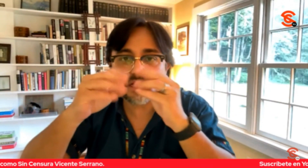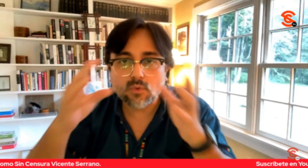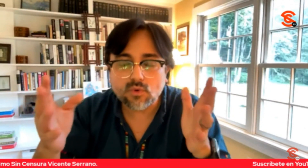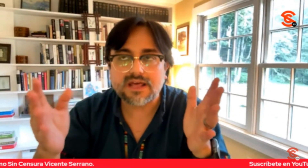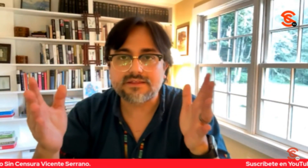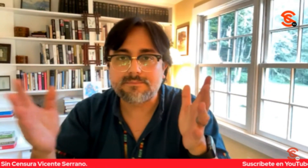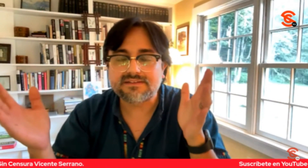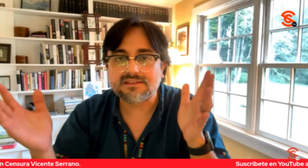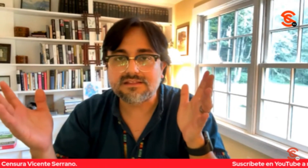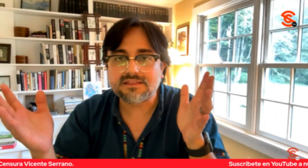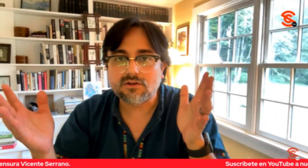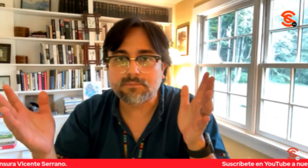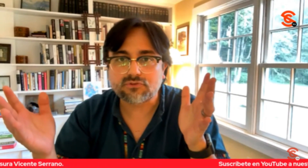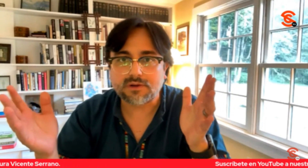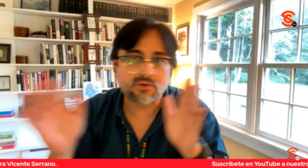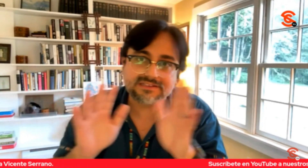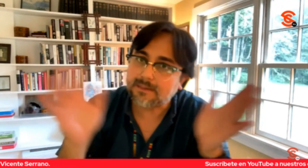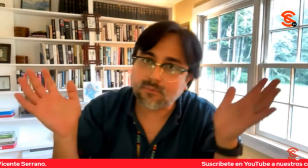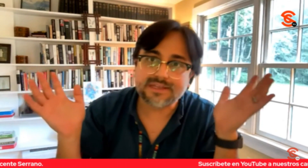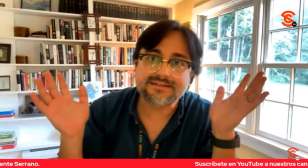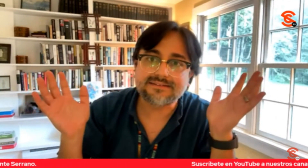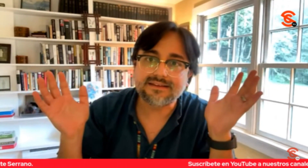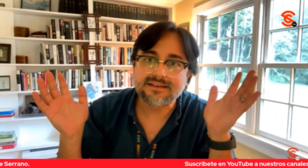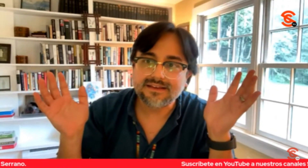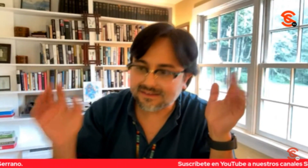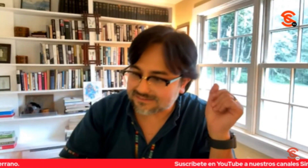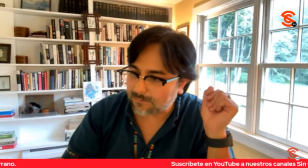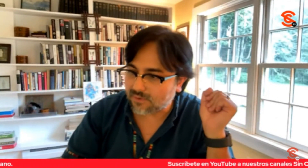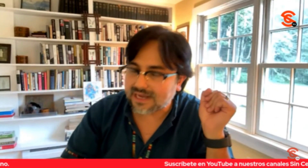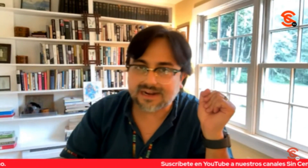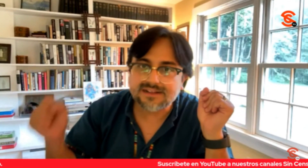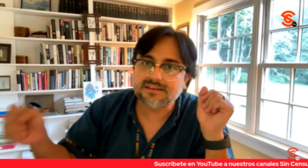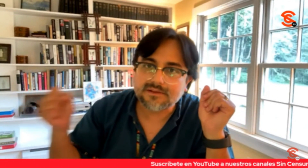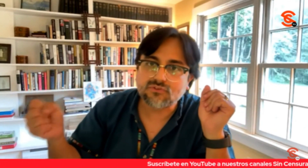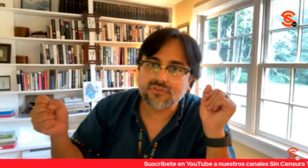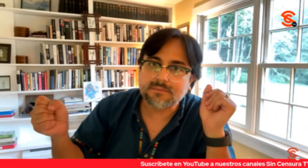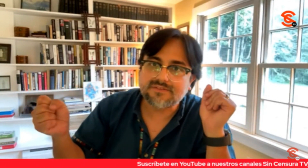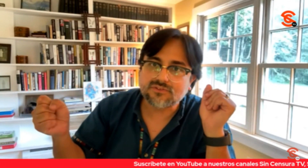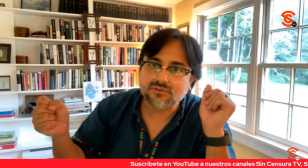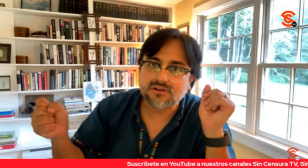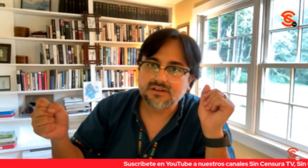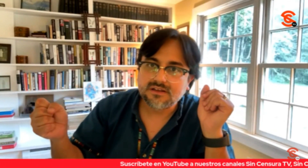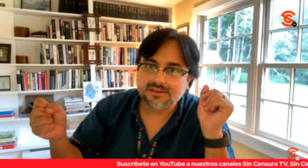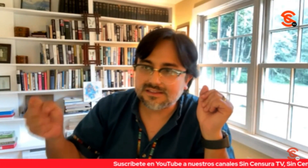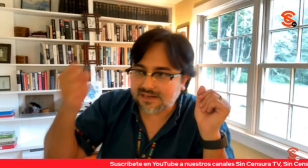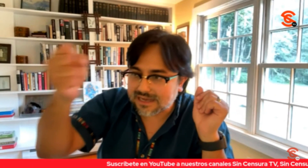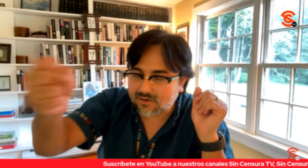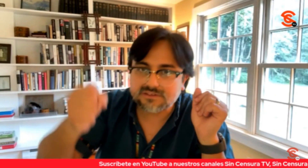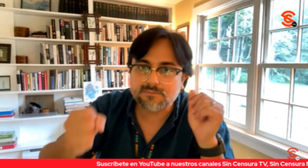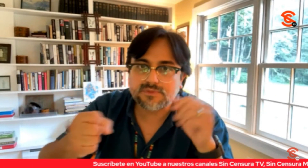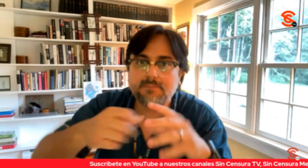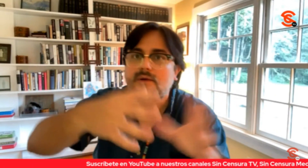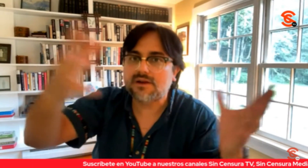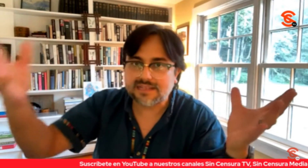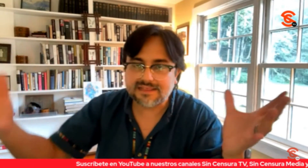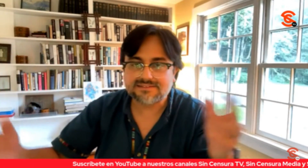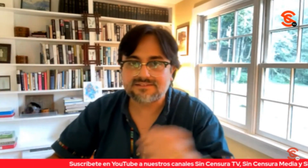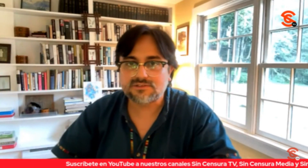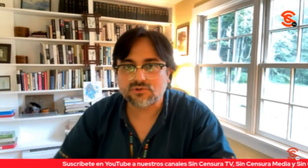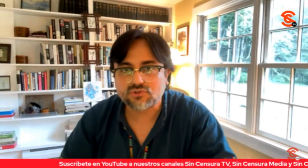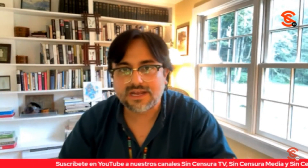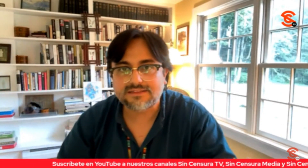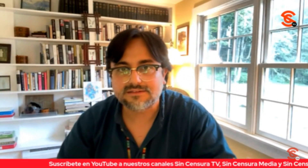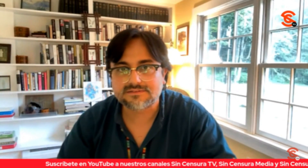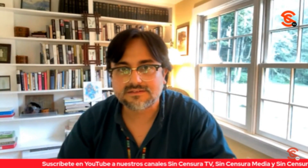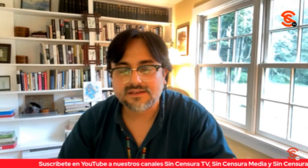la figura del presidente López Obrador, que está por irse, que está por agarrar ese bastón de mando y entregarlo en septiembre a cualquiera de